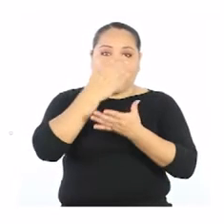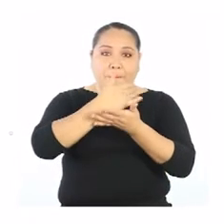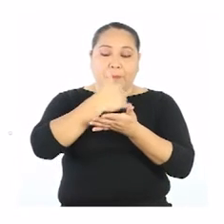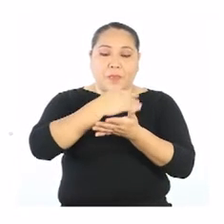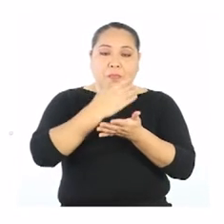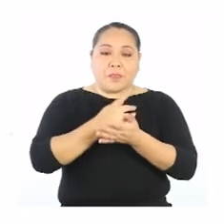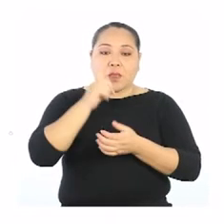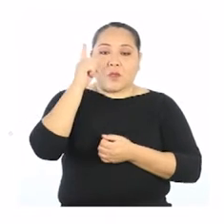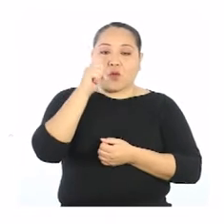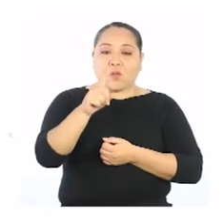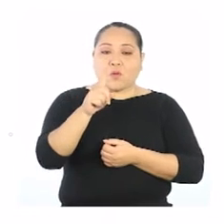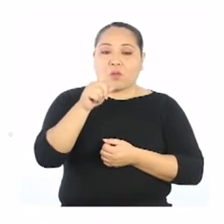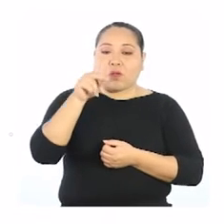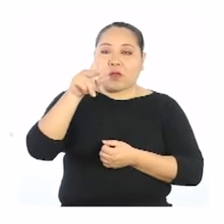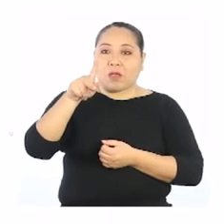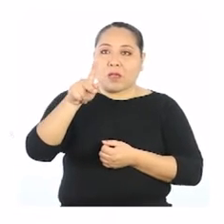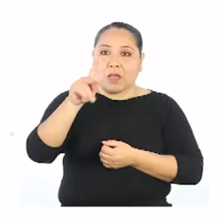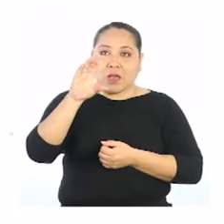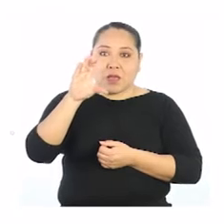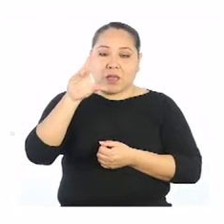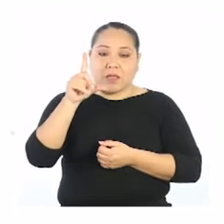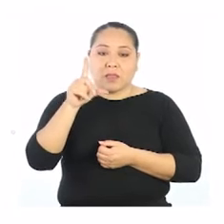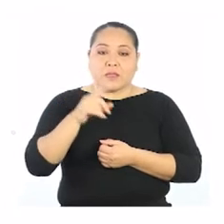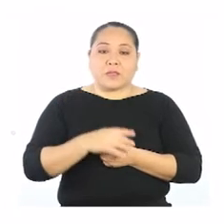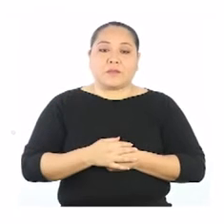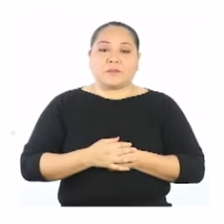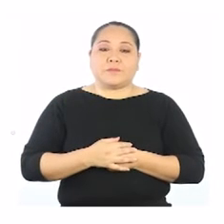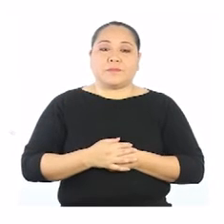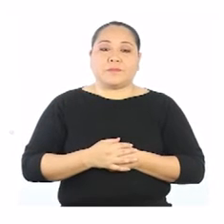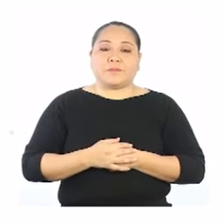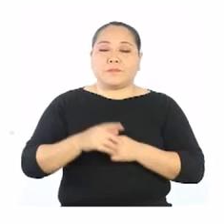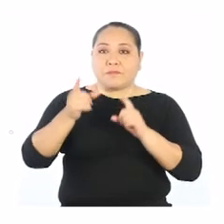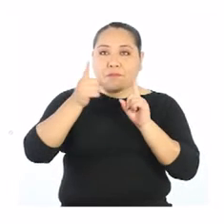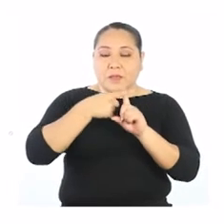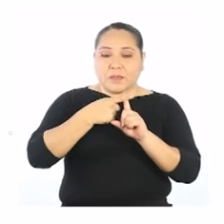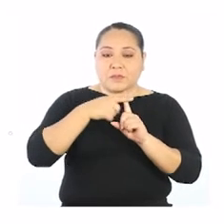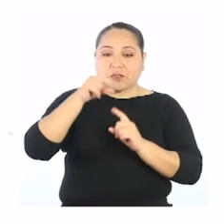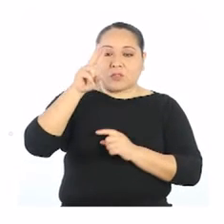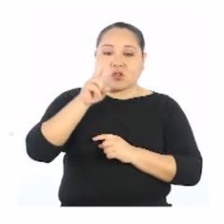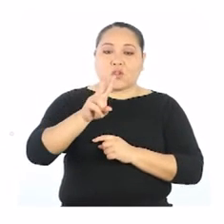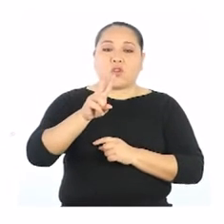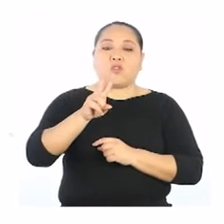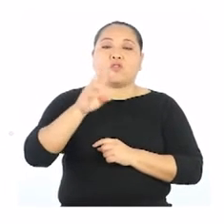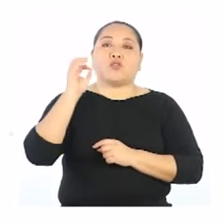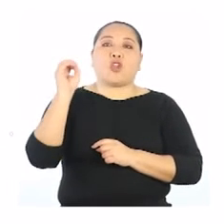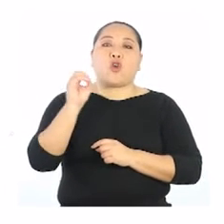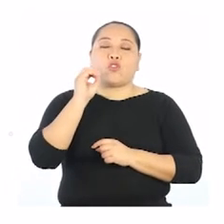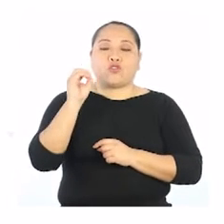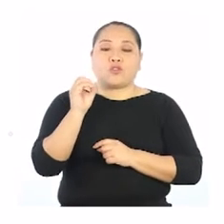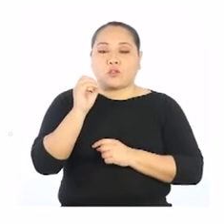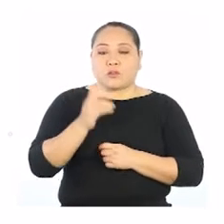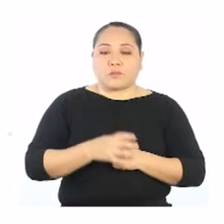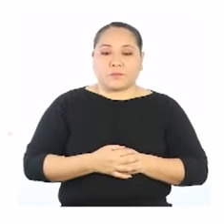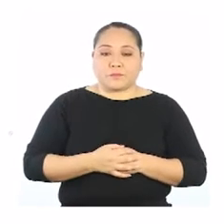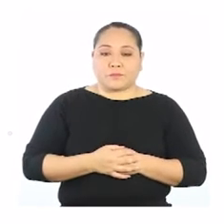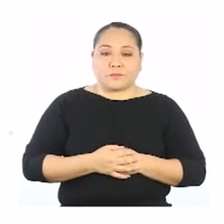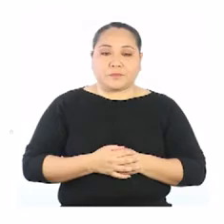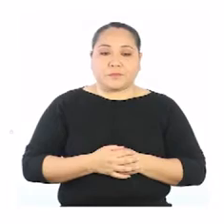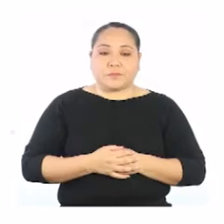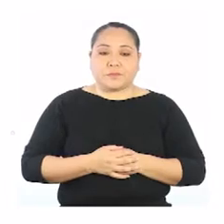se descompone en una molécula de cloruro de potasio, sólido, más 2 moléculas de